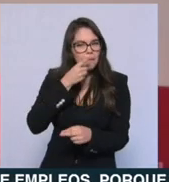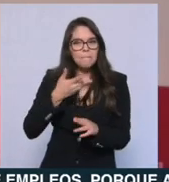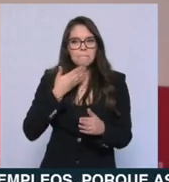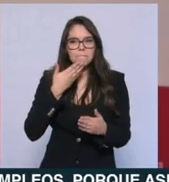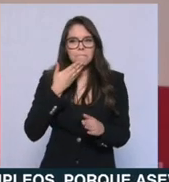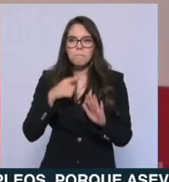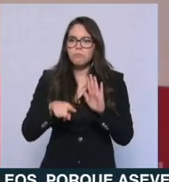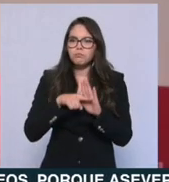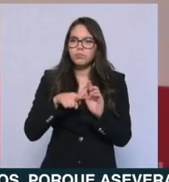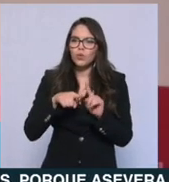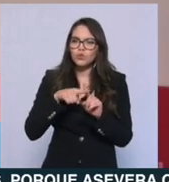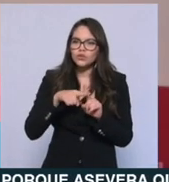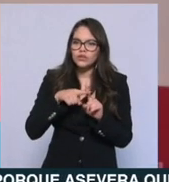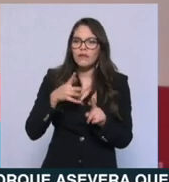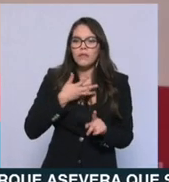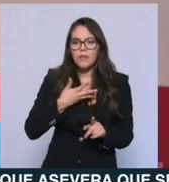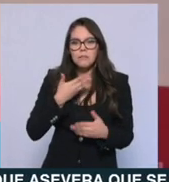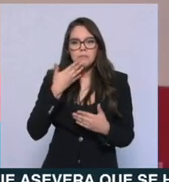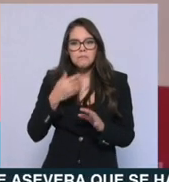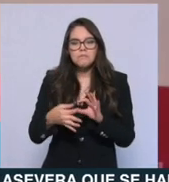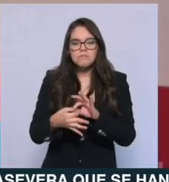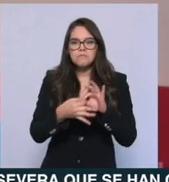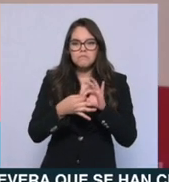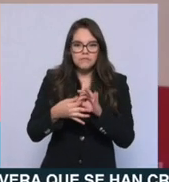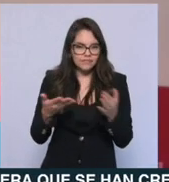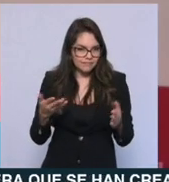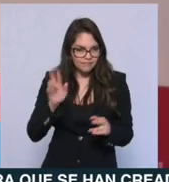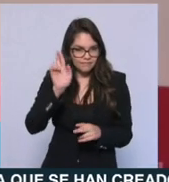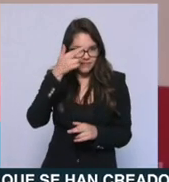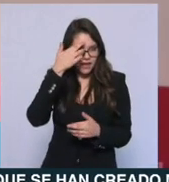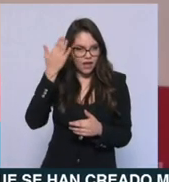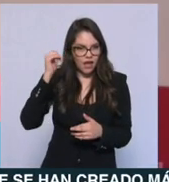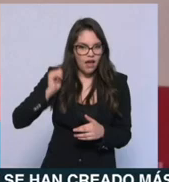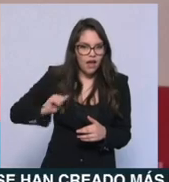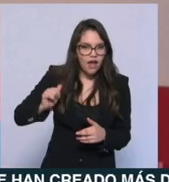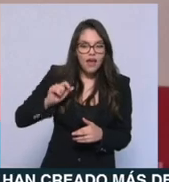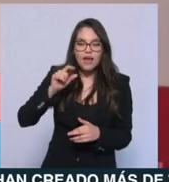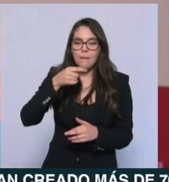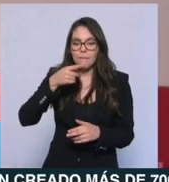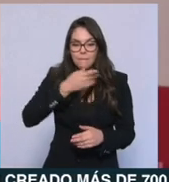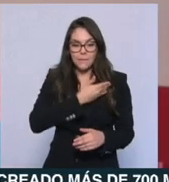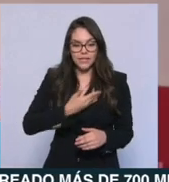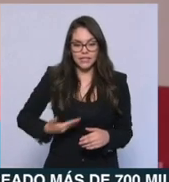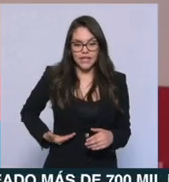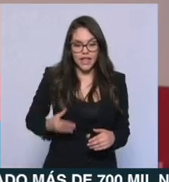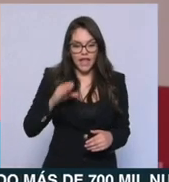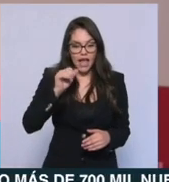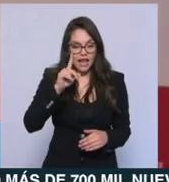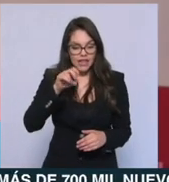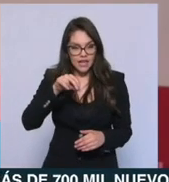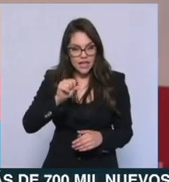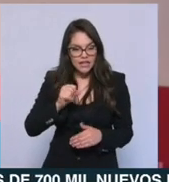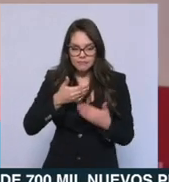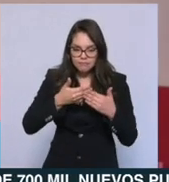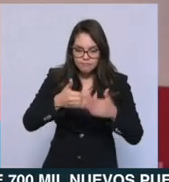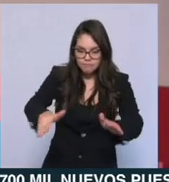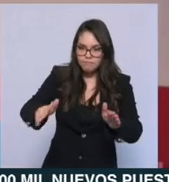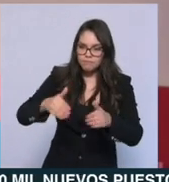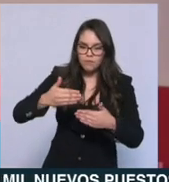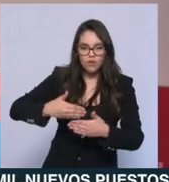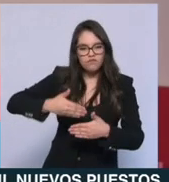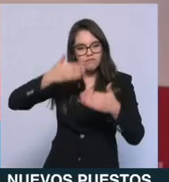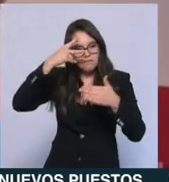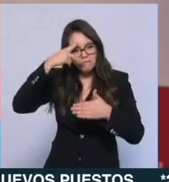positiva. No olvidemos el exilio republicano, ¿no? Cuando el presidente Lázaro Cárdenas abre las fronteras de México,